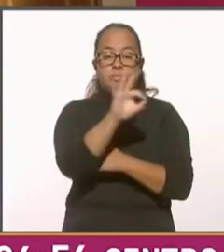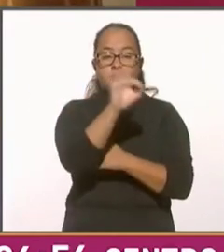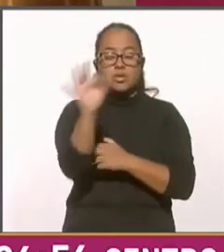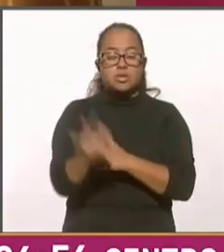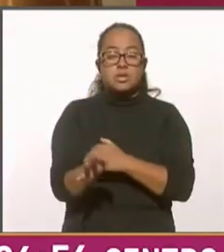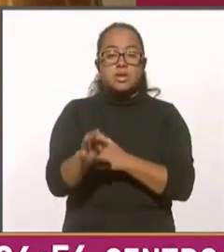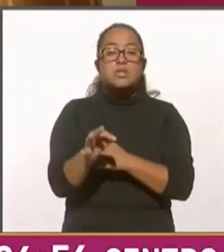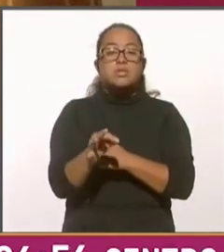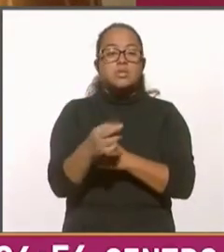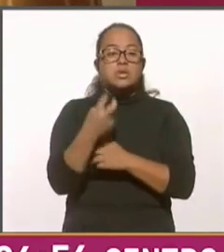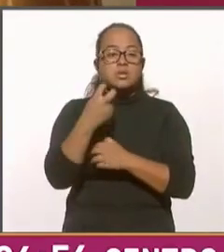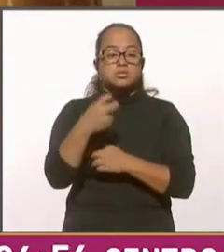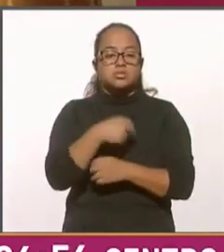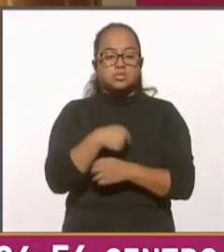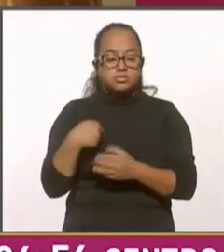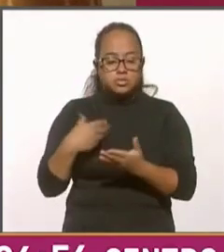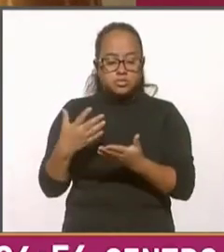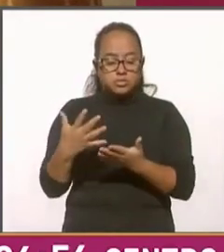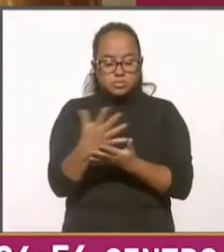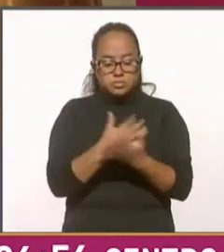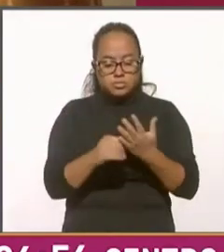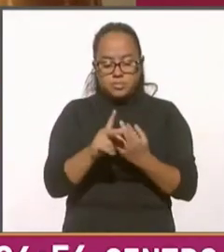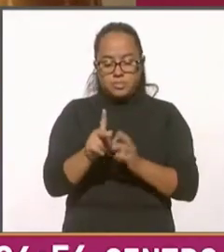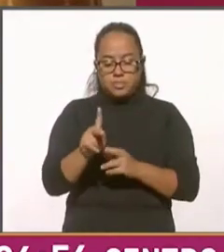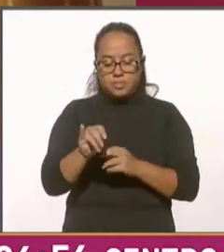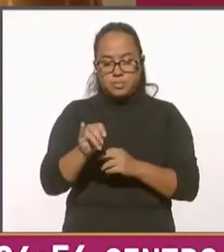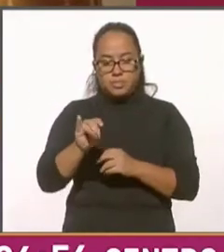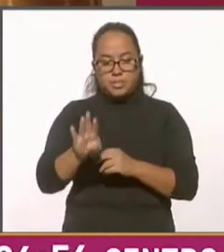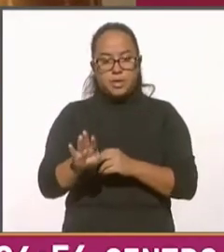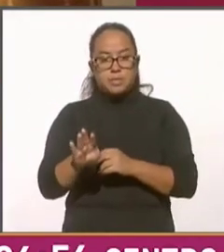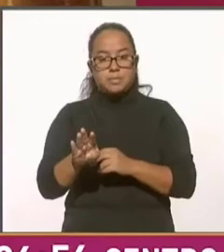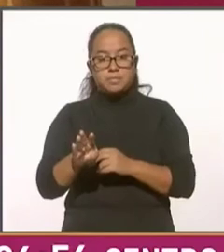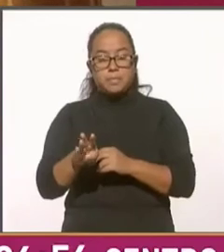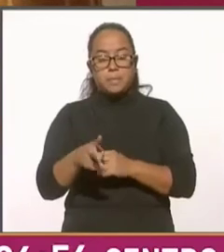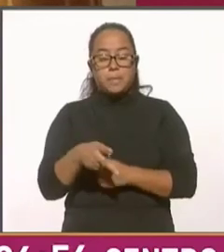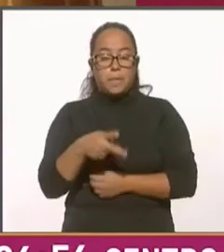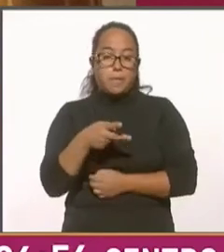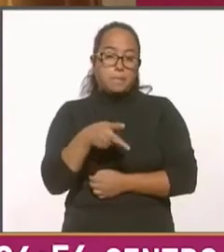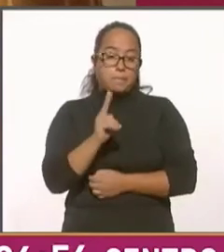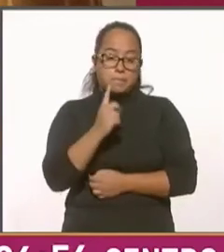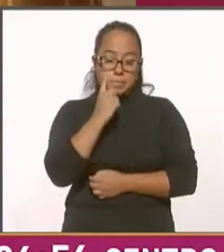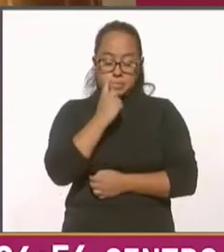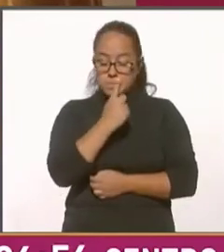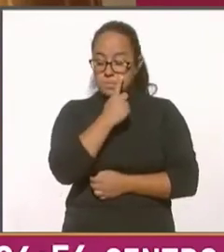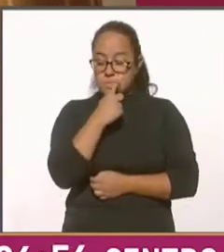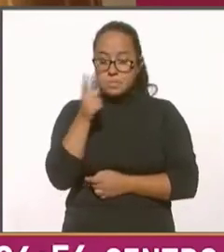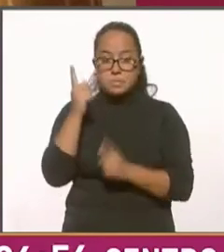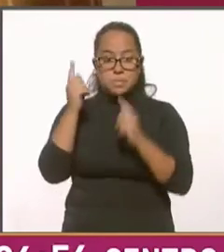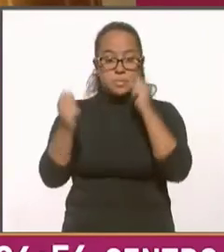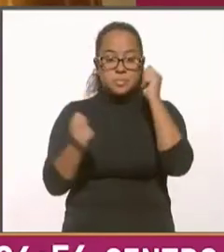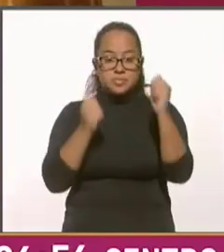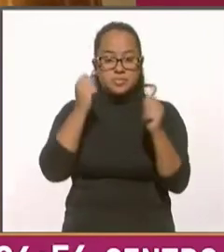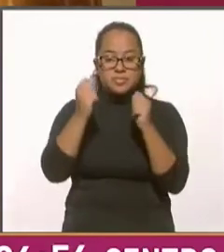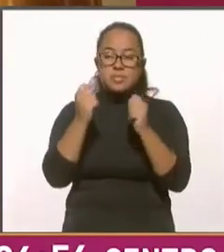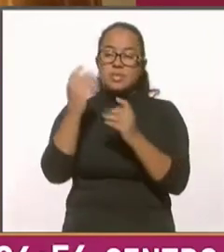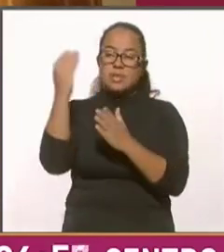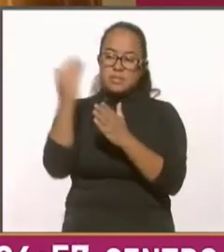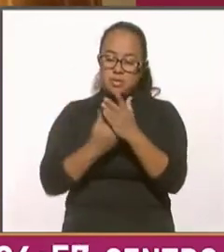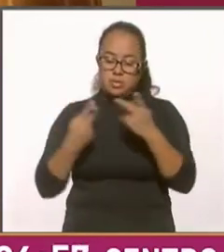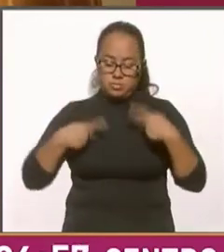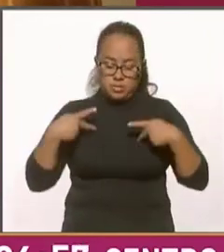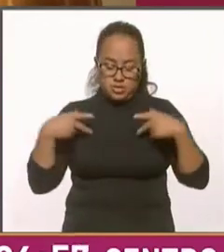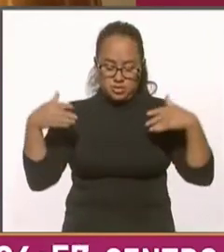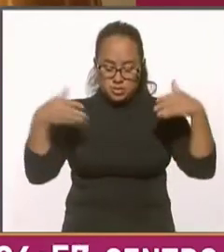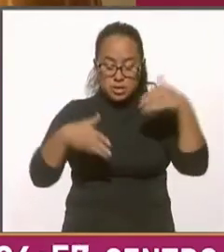nuestro Producto Interno Bruto. Da la impresión de que estos turistas, aunque son menos, están